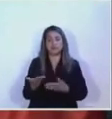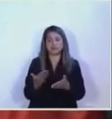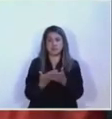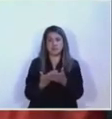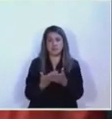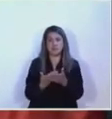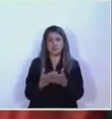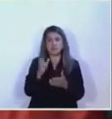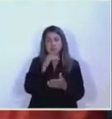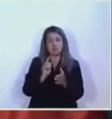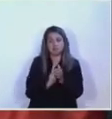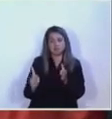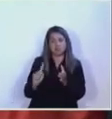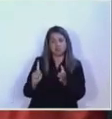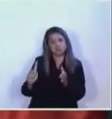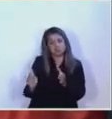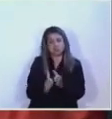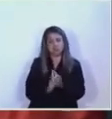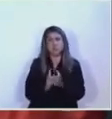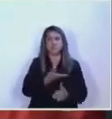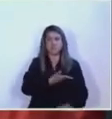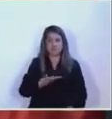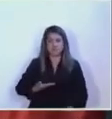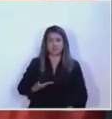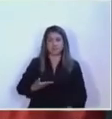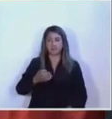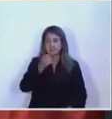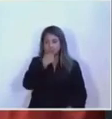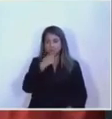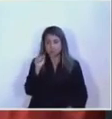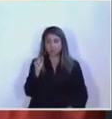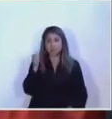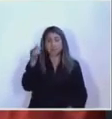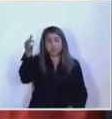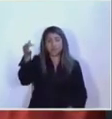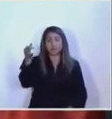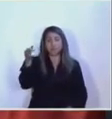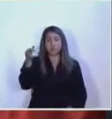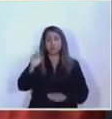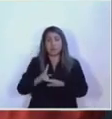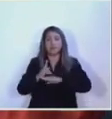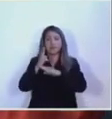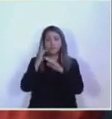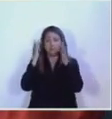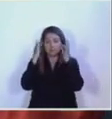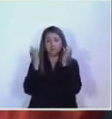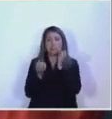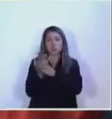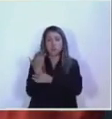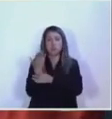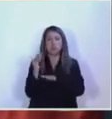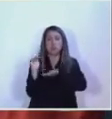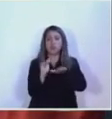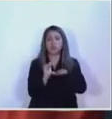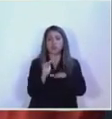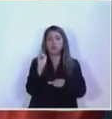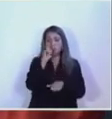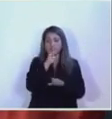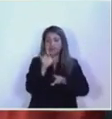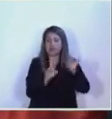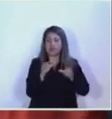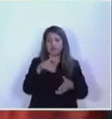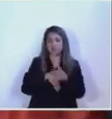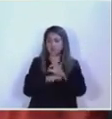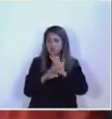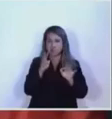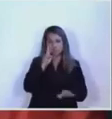Contamos con un presidente electo que representa la savia nueva, con un alto nivel de apoyo en las últimas elecciones, nunca